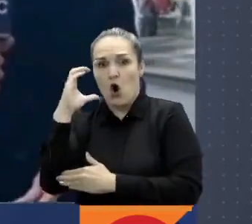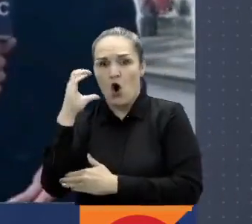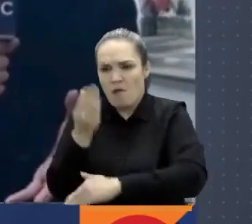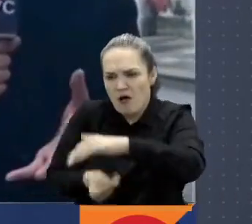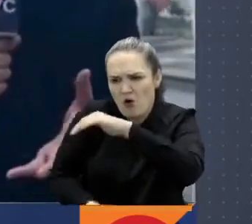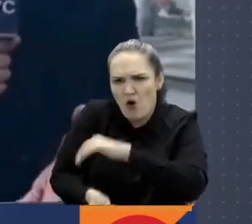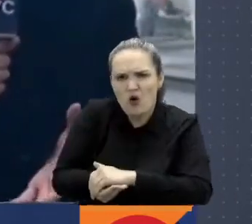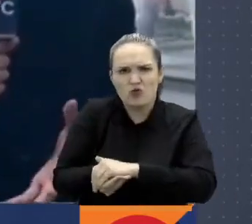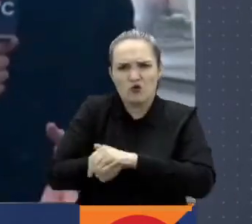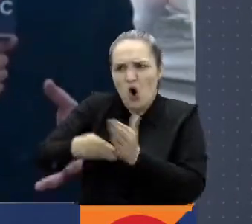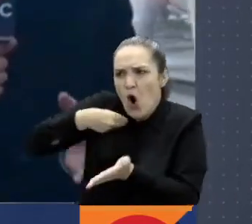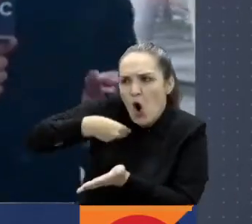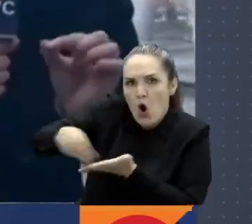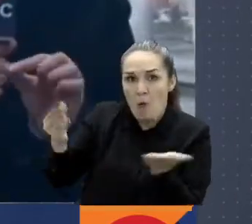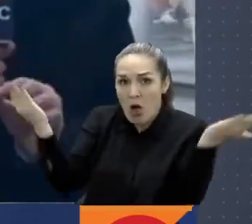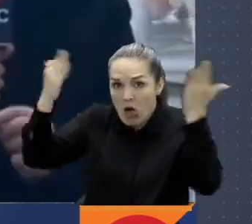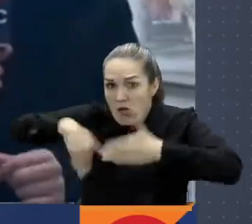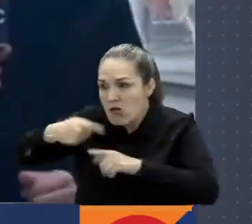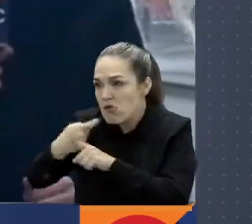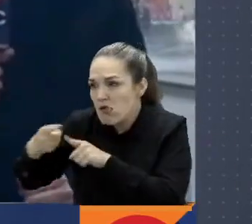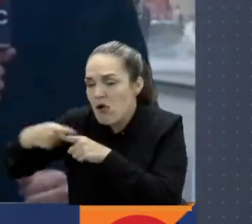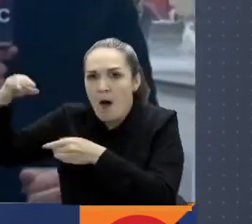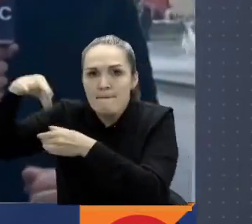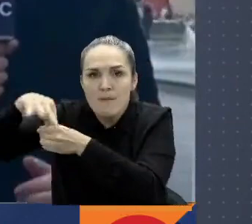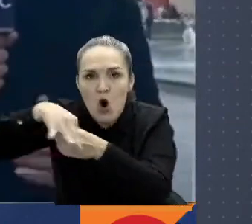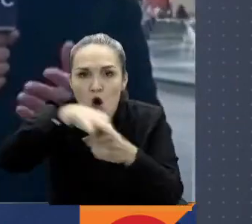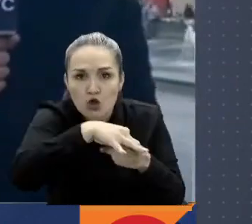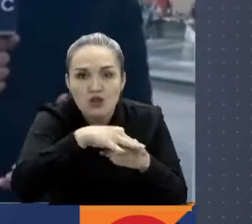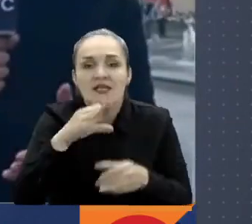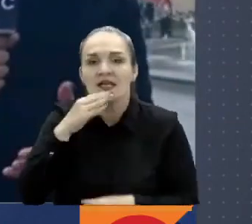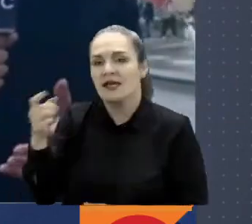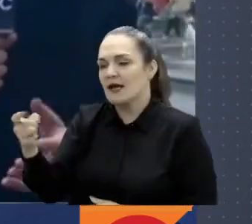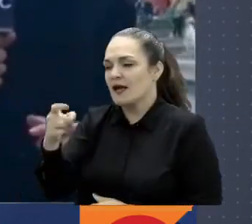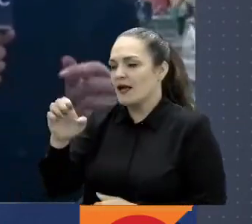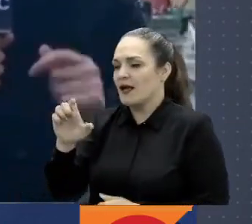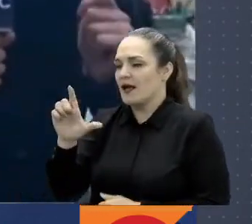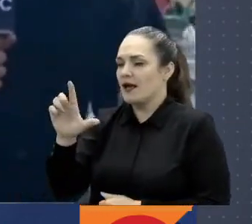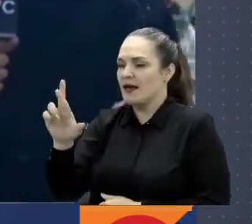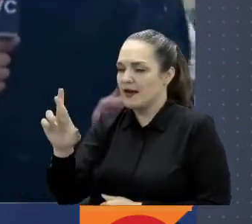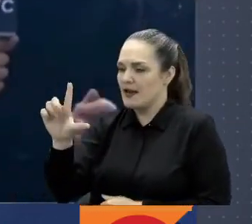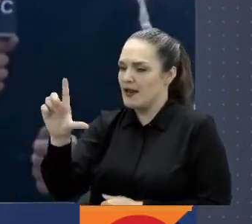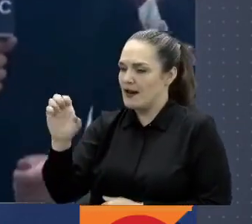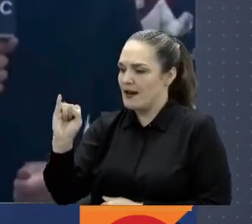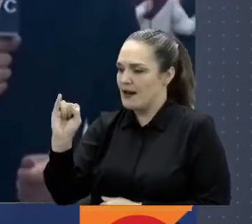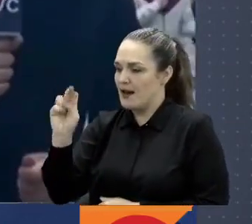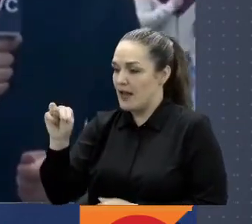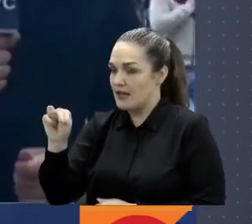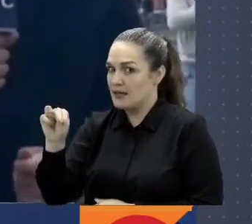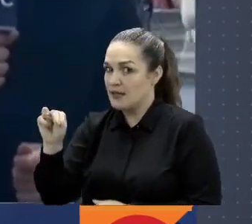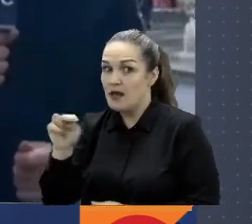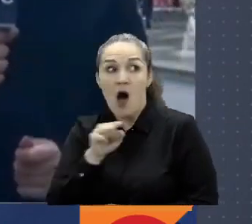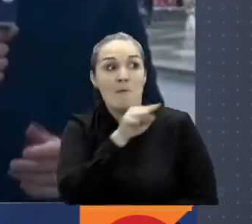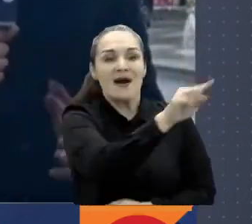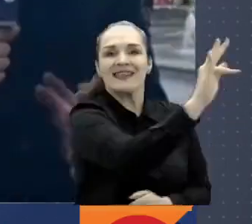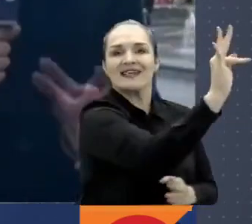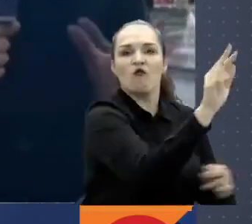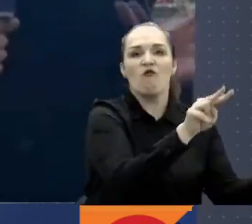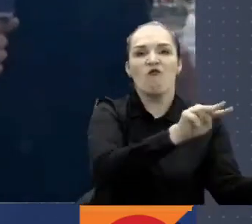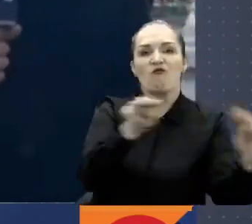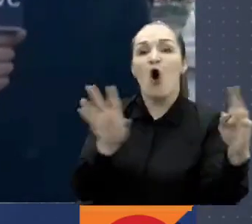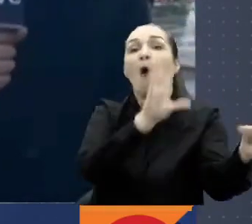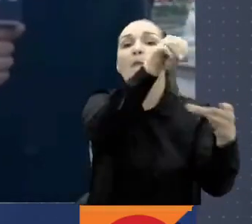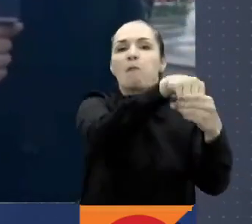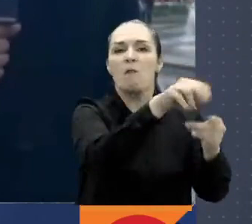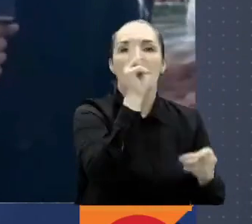por concierto para delinquir, la excongresista Aida Merlano manifestó que le pedirá al presidente de la República que pida